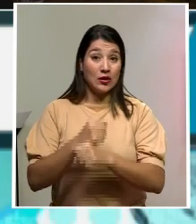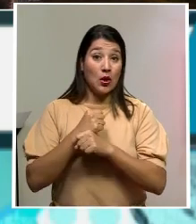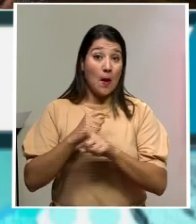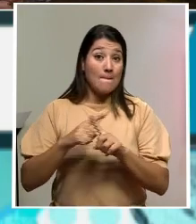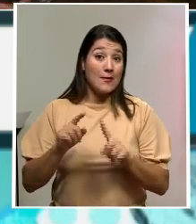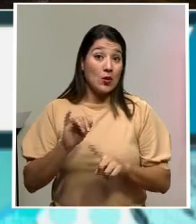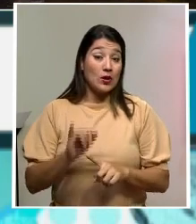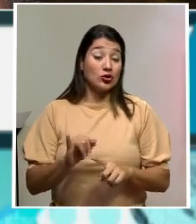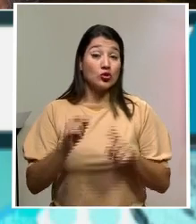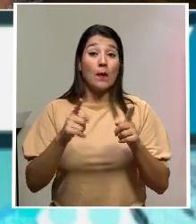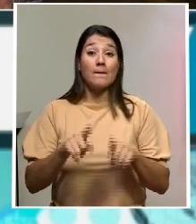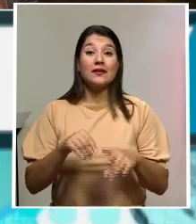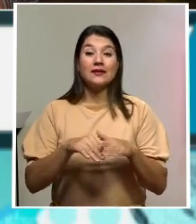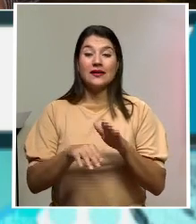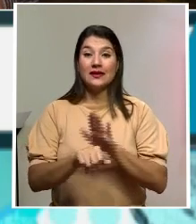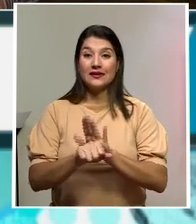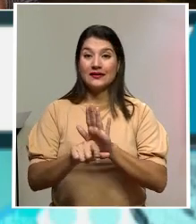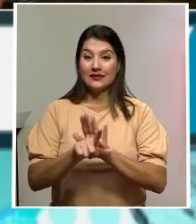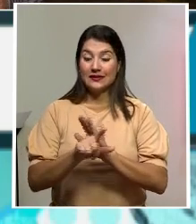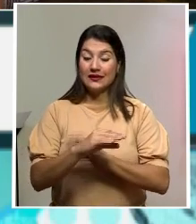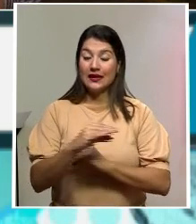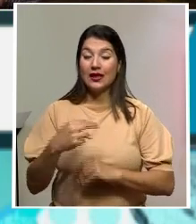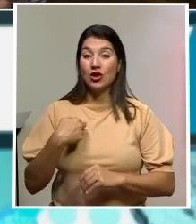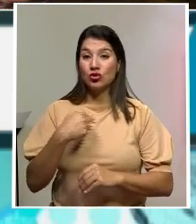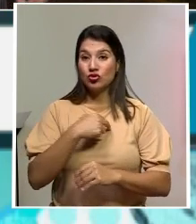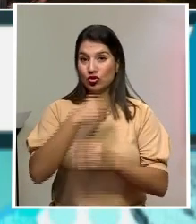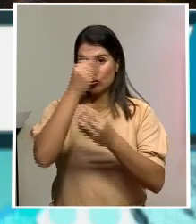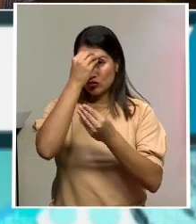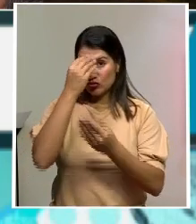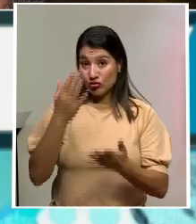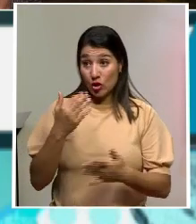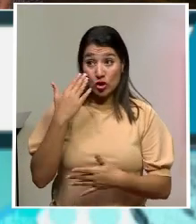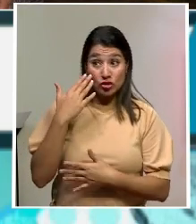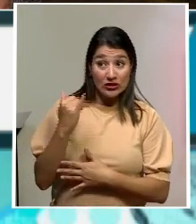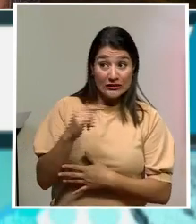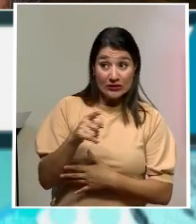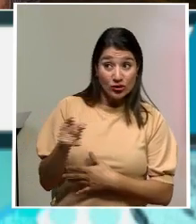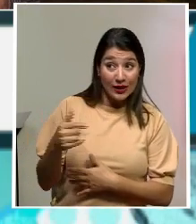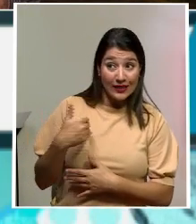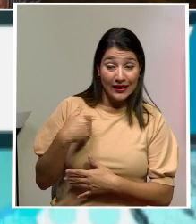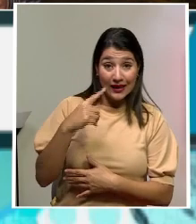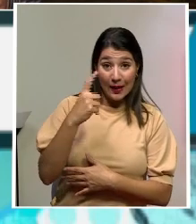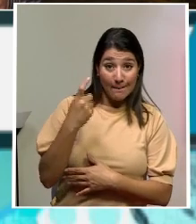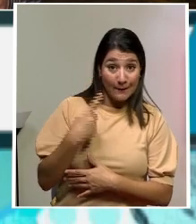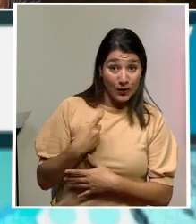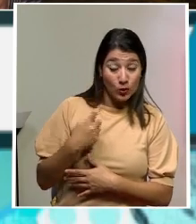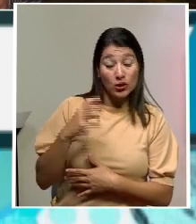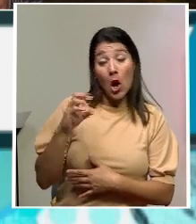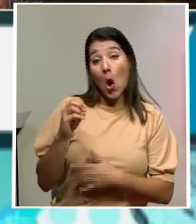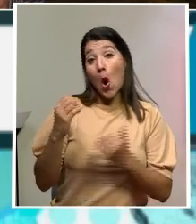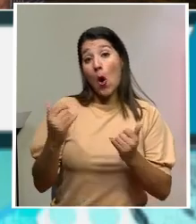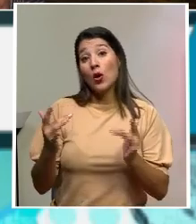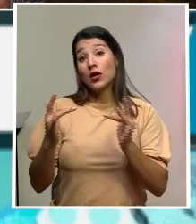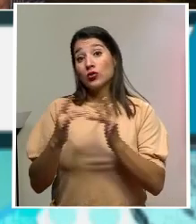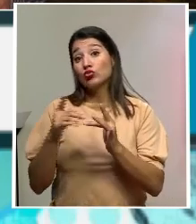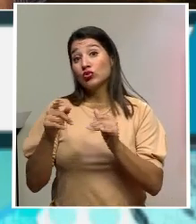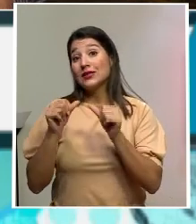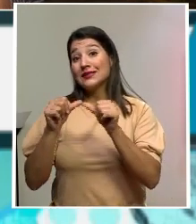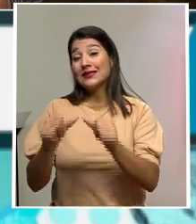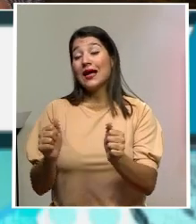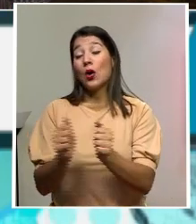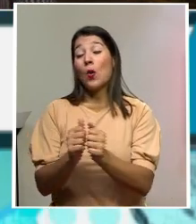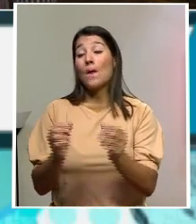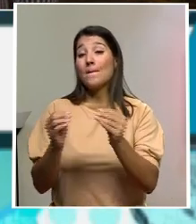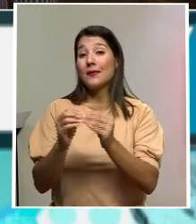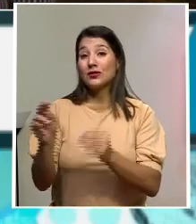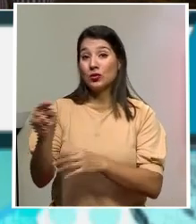sucede en el Congreso y que evidentemente les informamos a ustedes. Ernesto, no sé si tiene alguna consulta o vamos con usted a más noticias al set principal de Costa